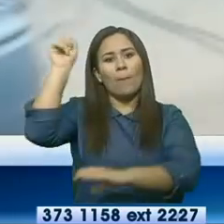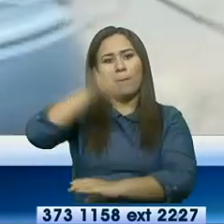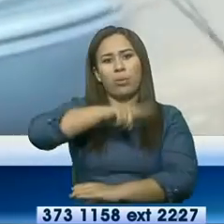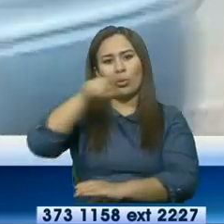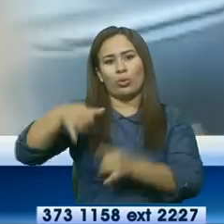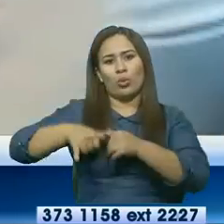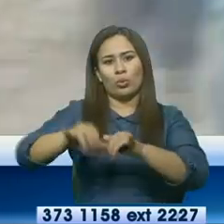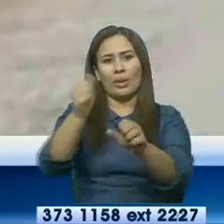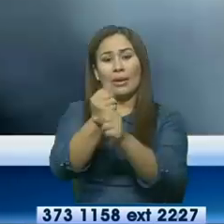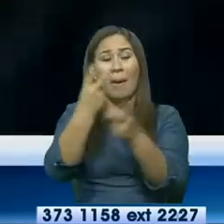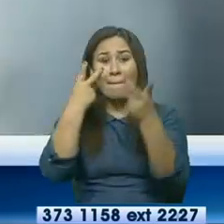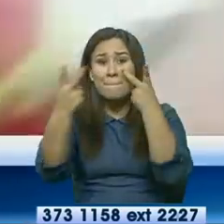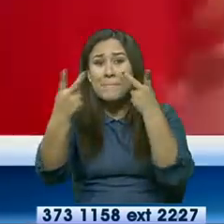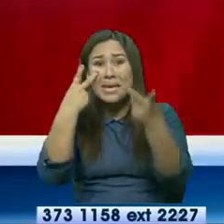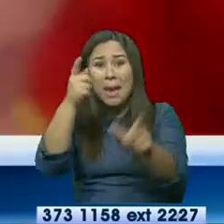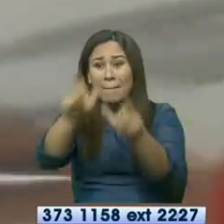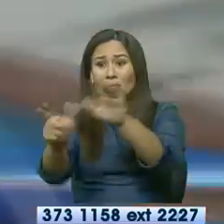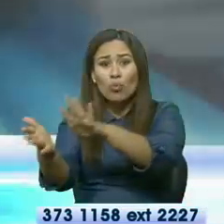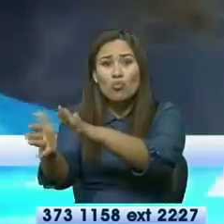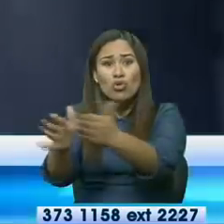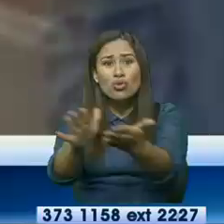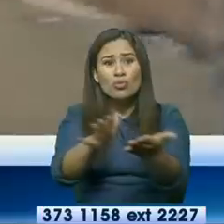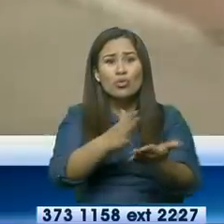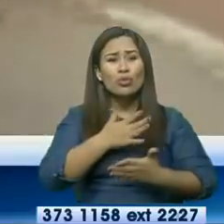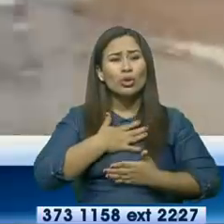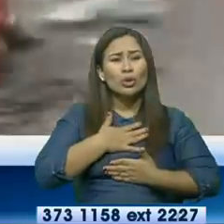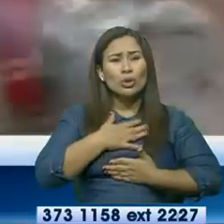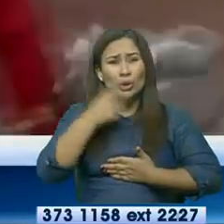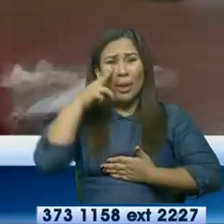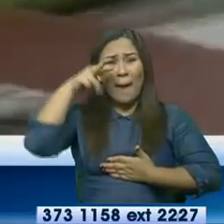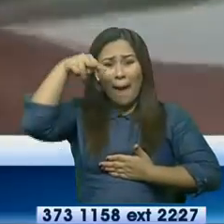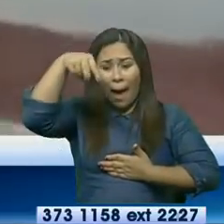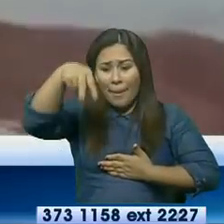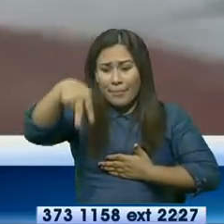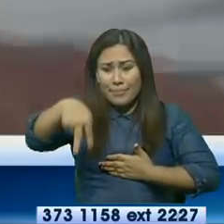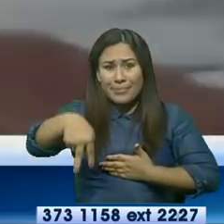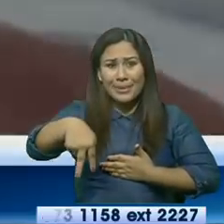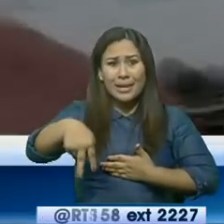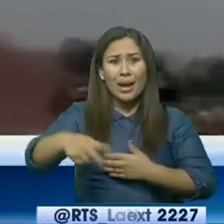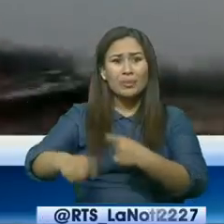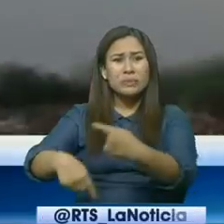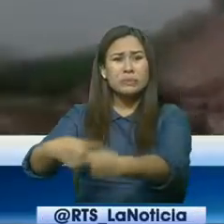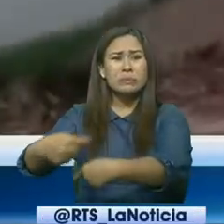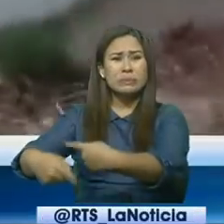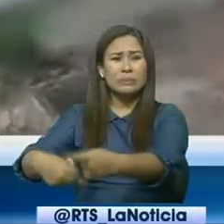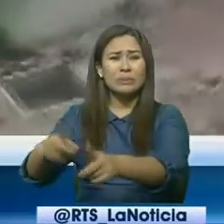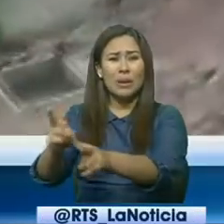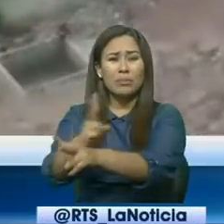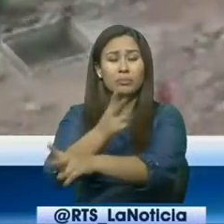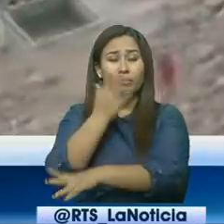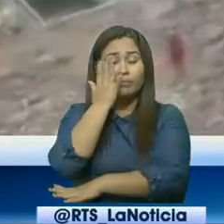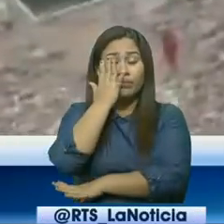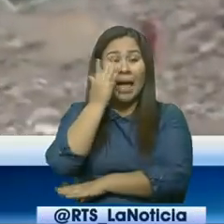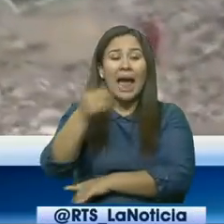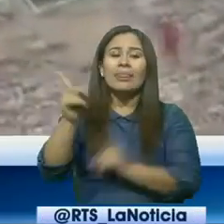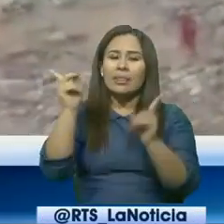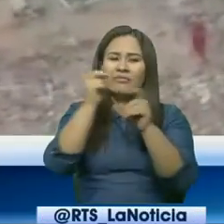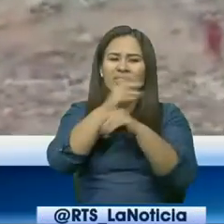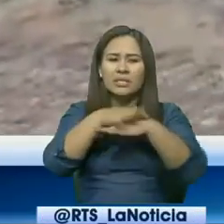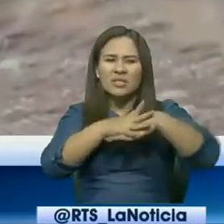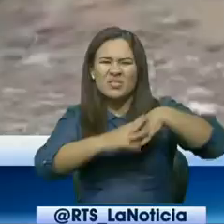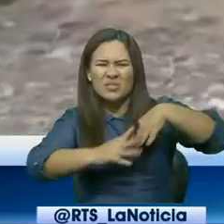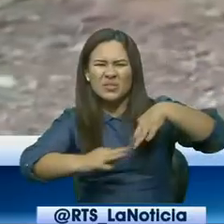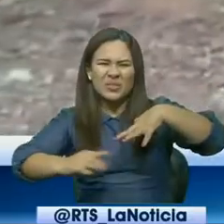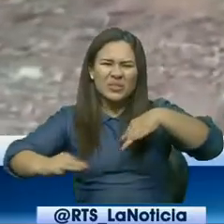mira las personas a asumir debido a las condiciones geográficas donde se